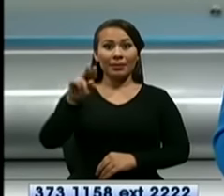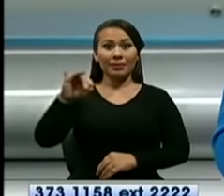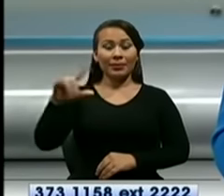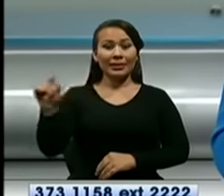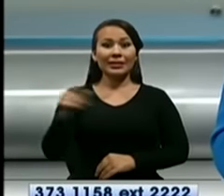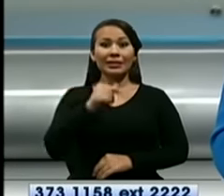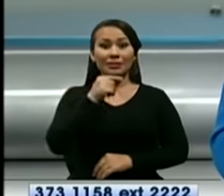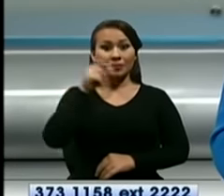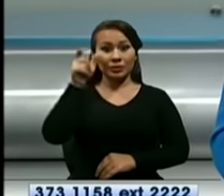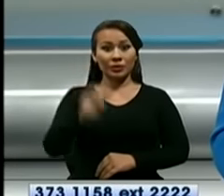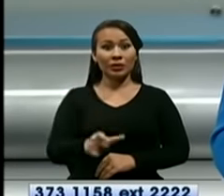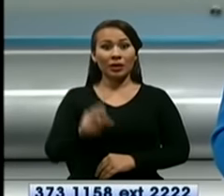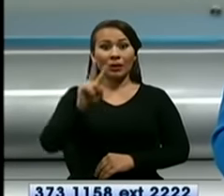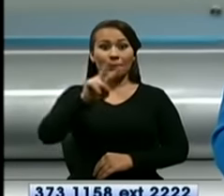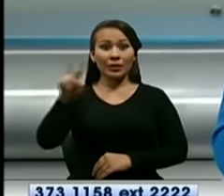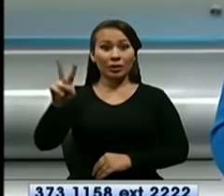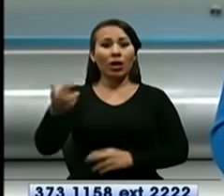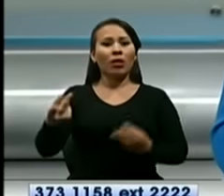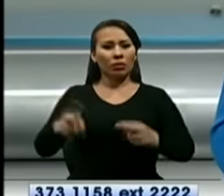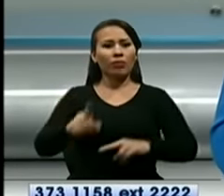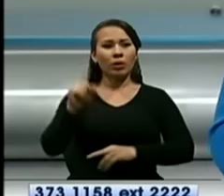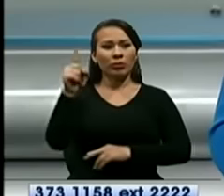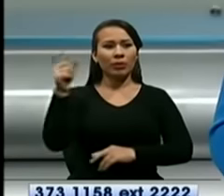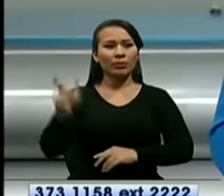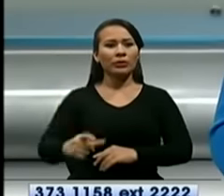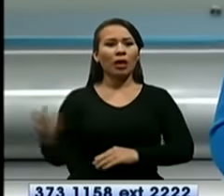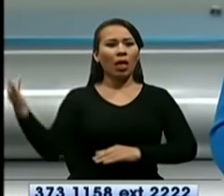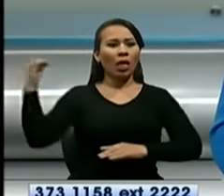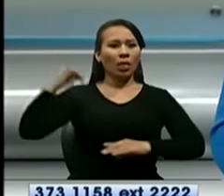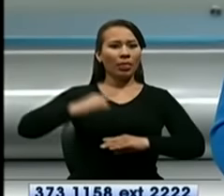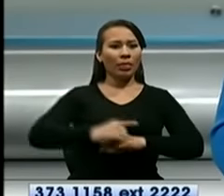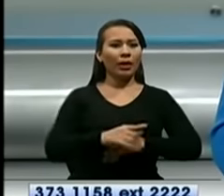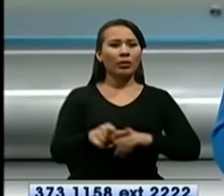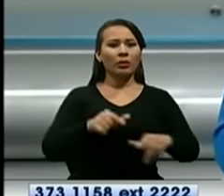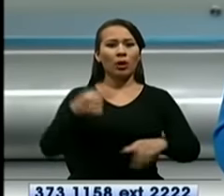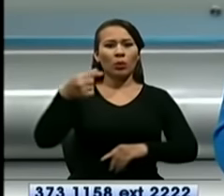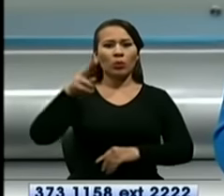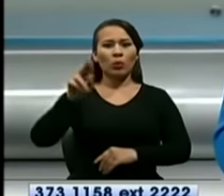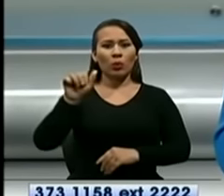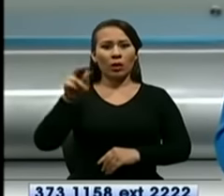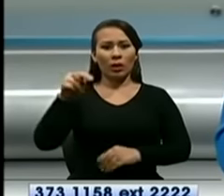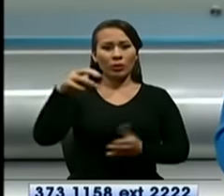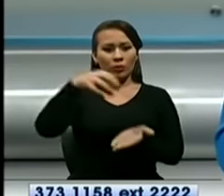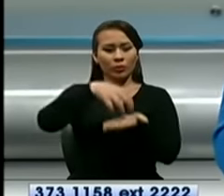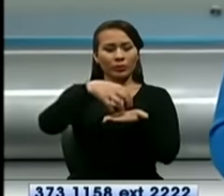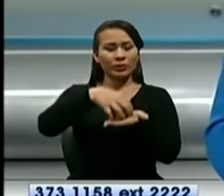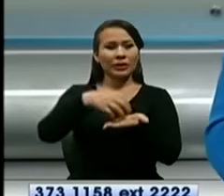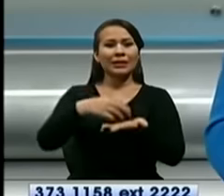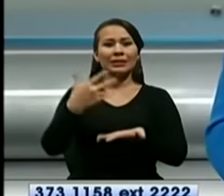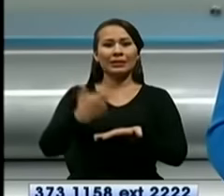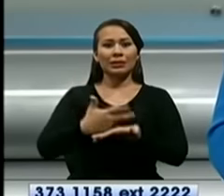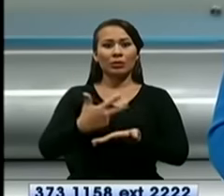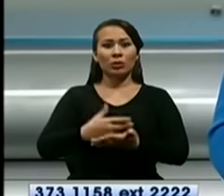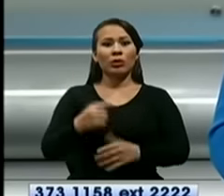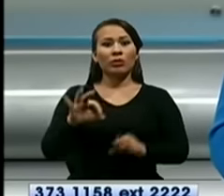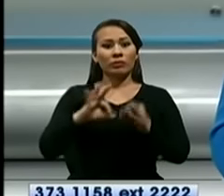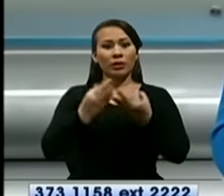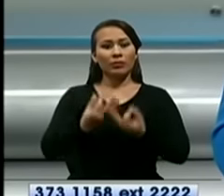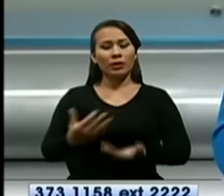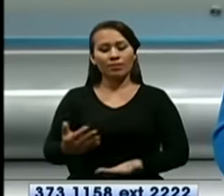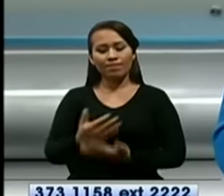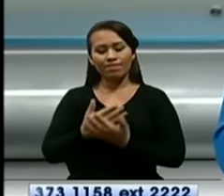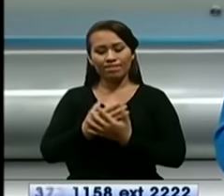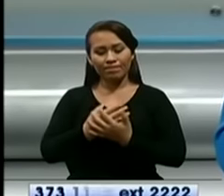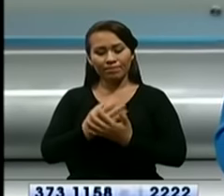fallecidos en el accidente aéreo en Pastaza, llegó a su tierra natal Guano, en la provincia de Chimborazo. Sus familiares lo recibieron para